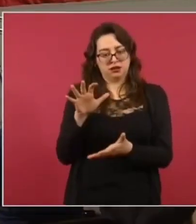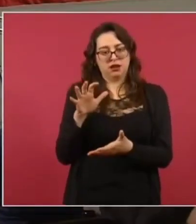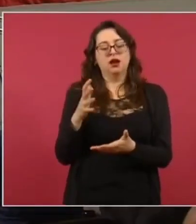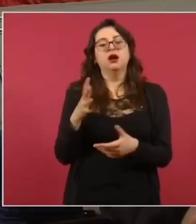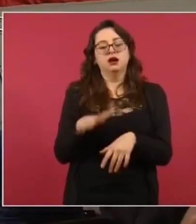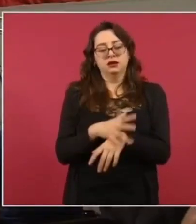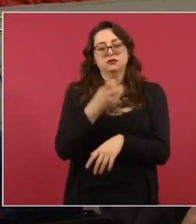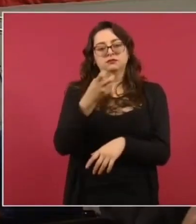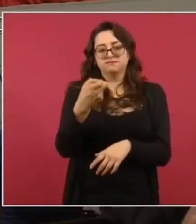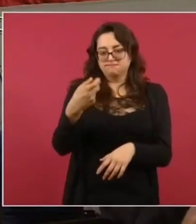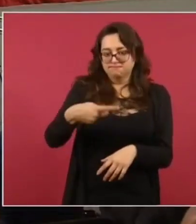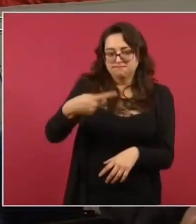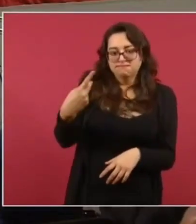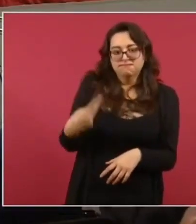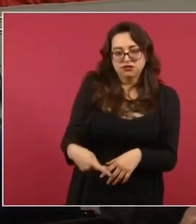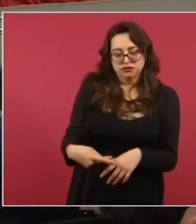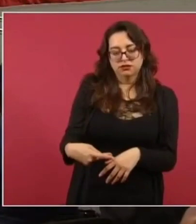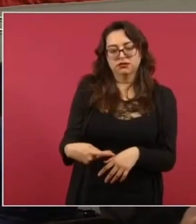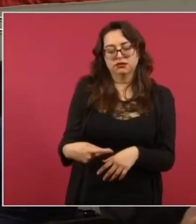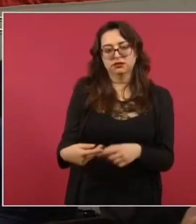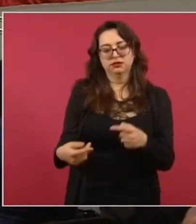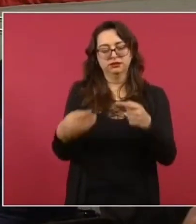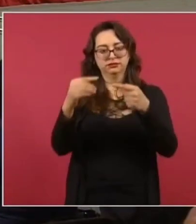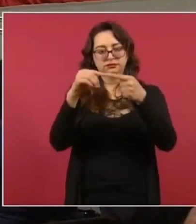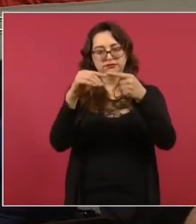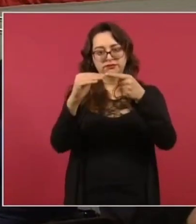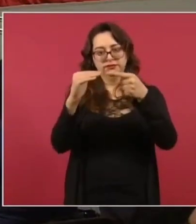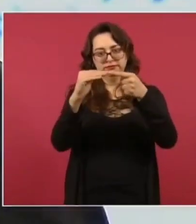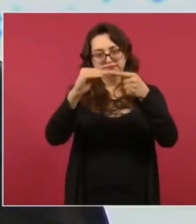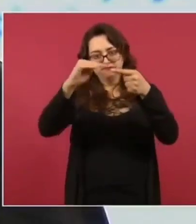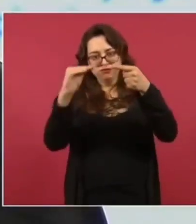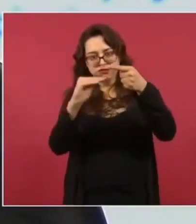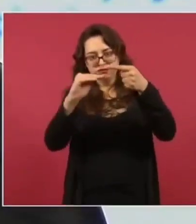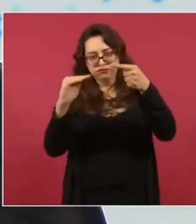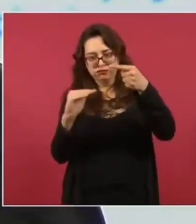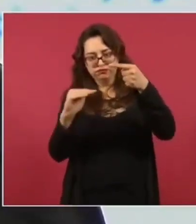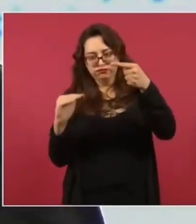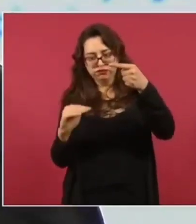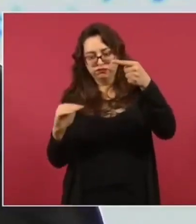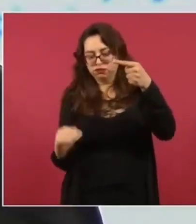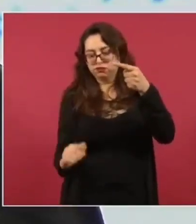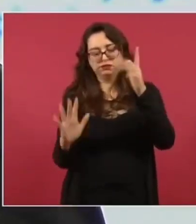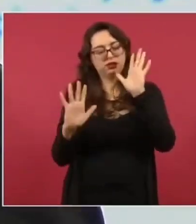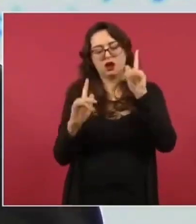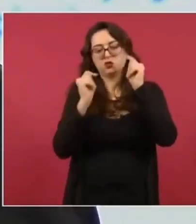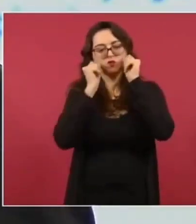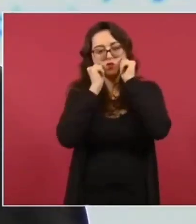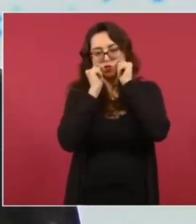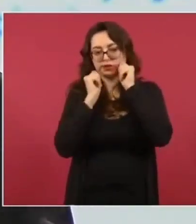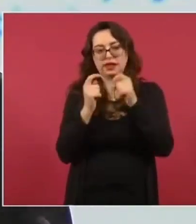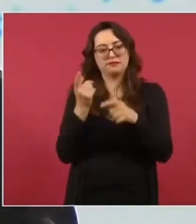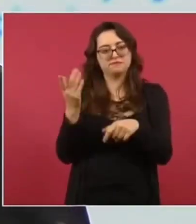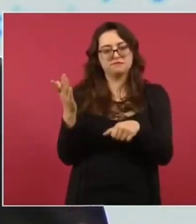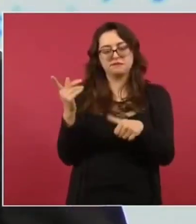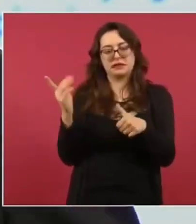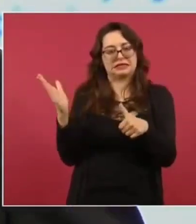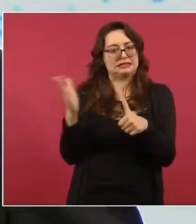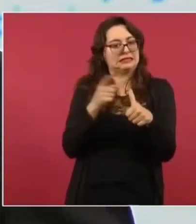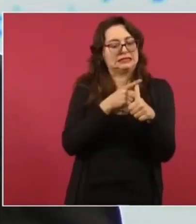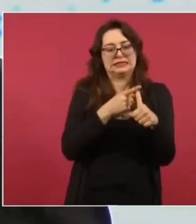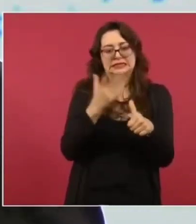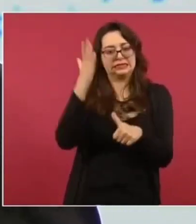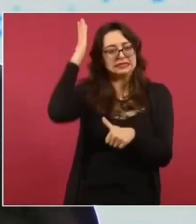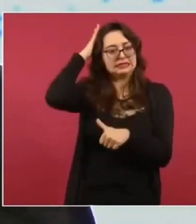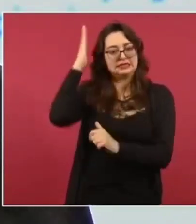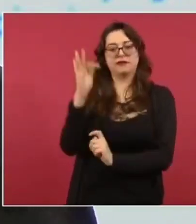tanto de los vehículos que se desprenden para este propósito. El financiamiento entonces